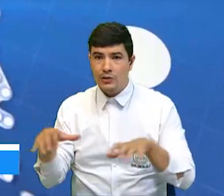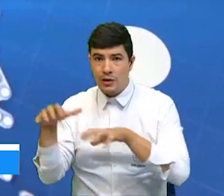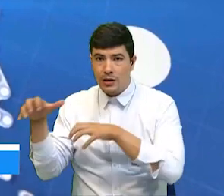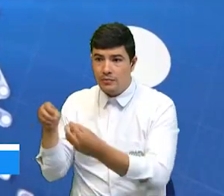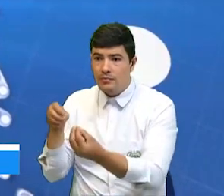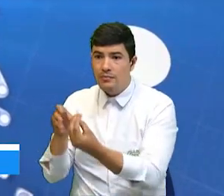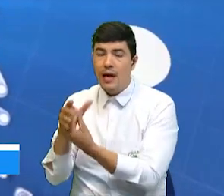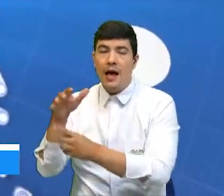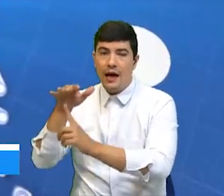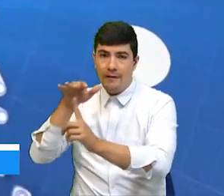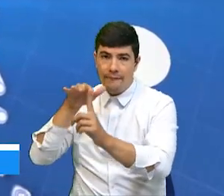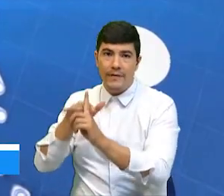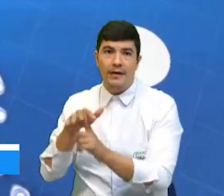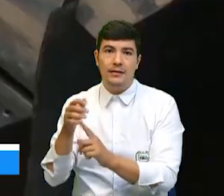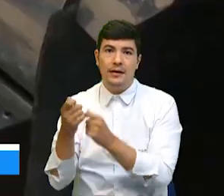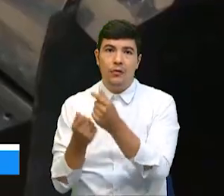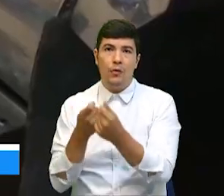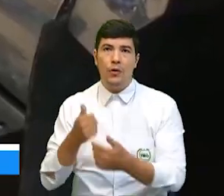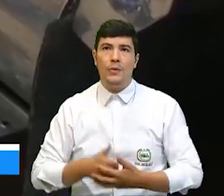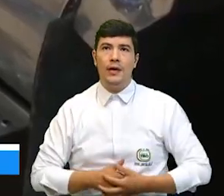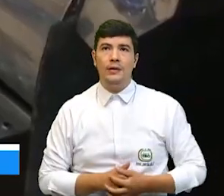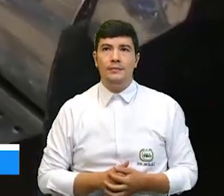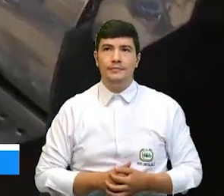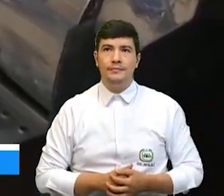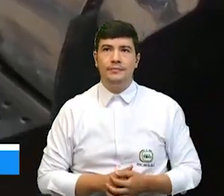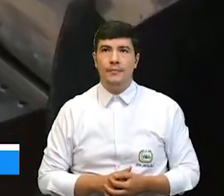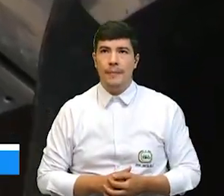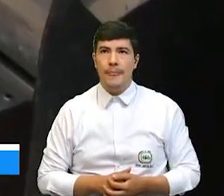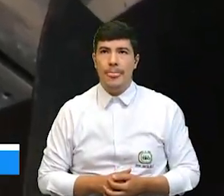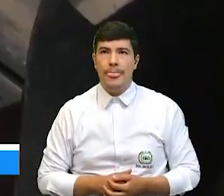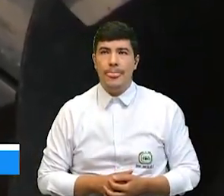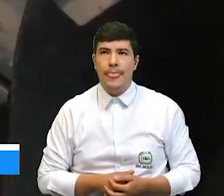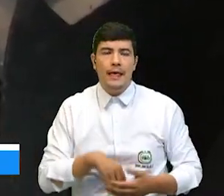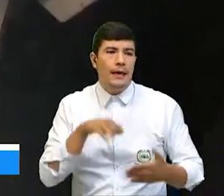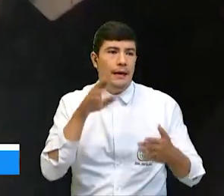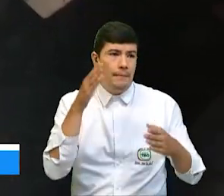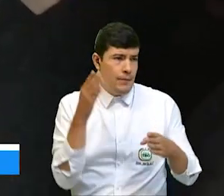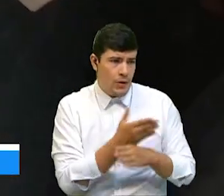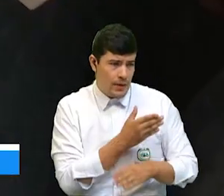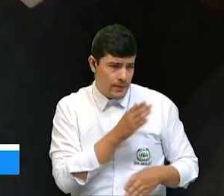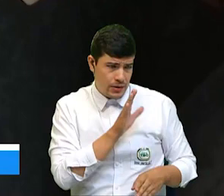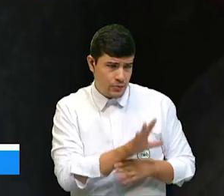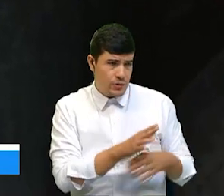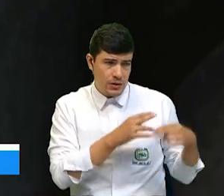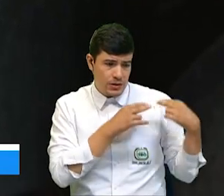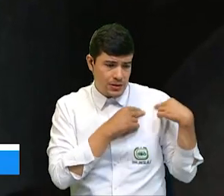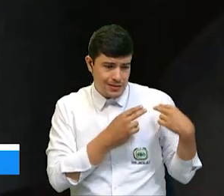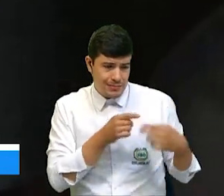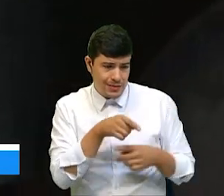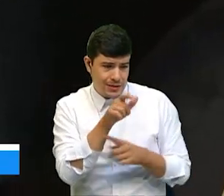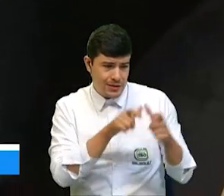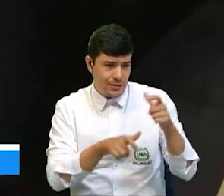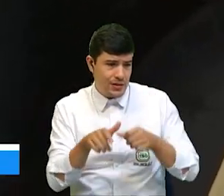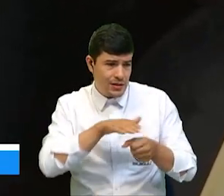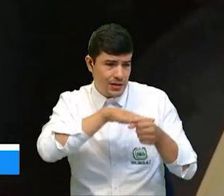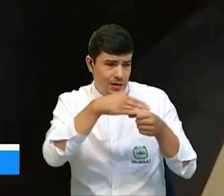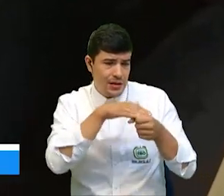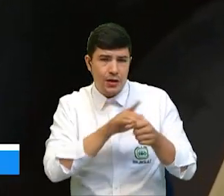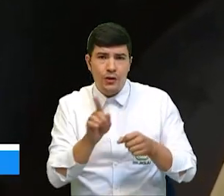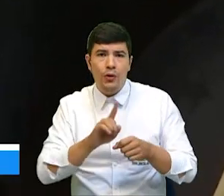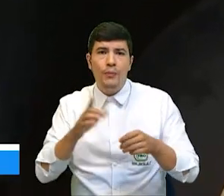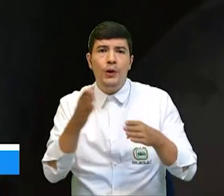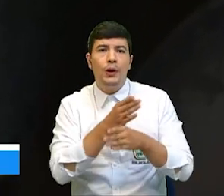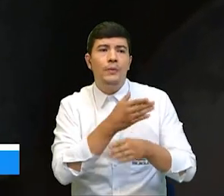han afectado notablemente su economía. No es problema ni del camionero, ni de los de las veredas, ni nada. Eso es problema